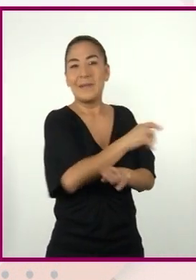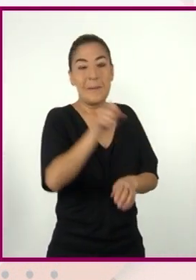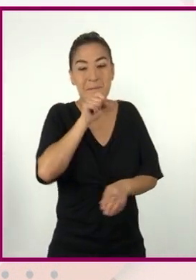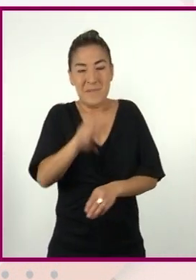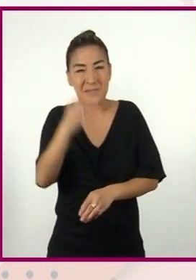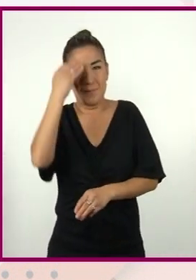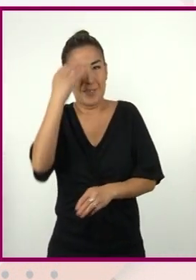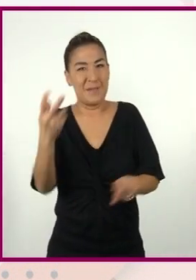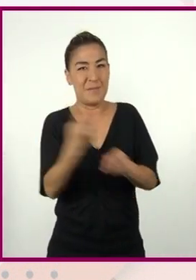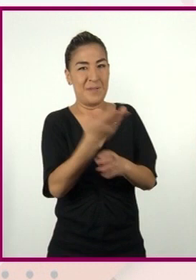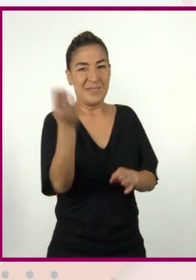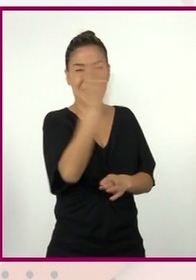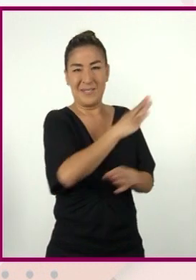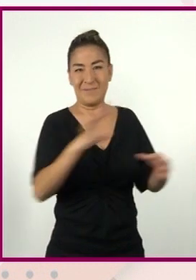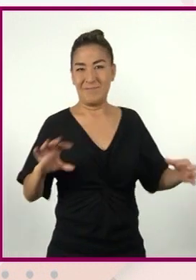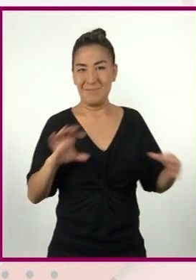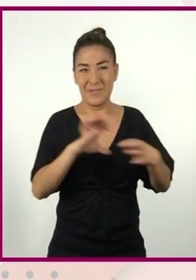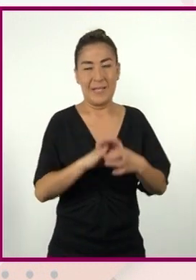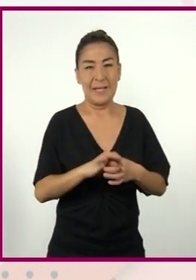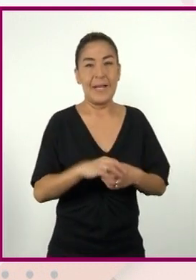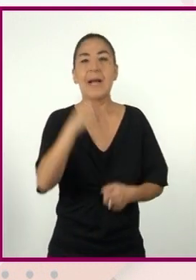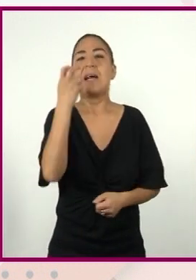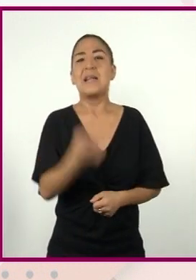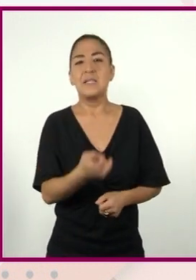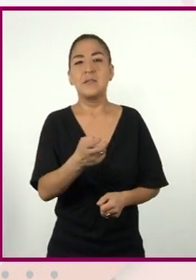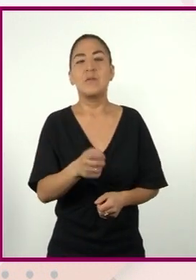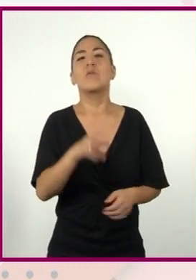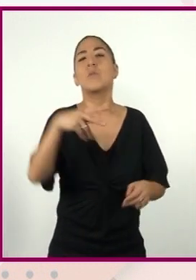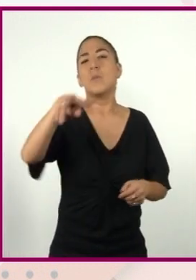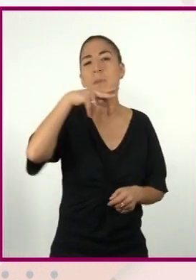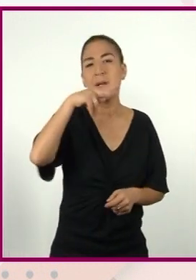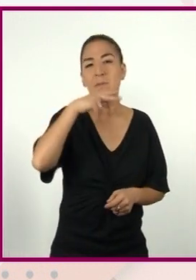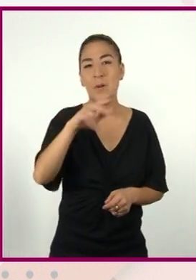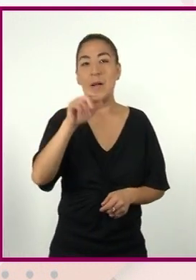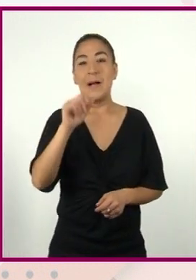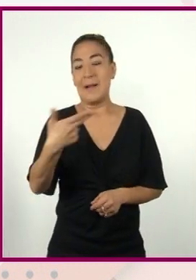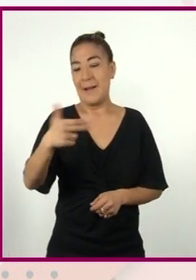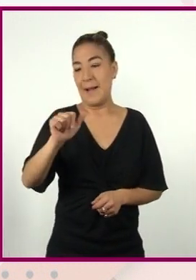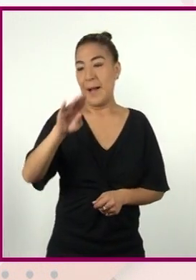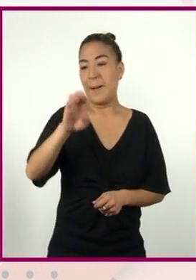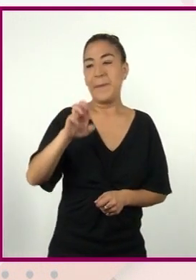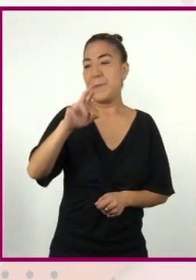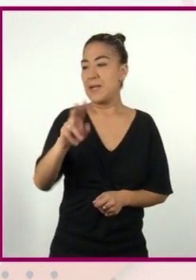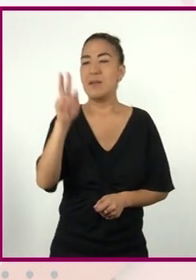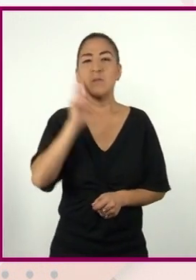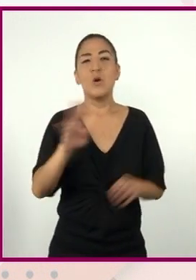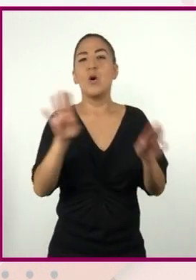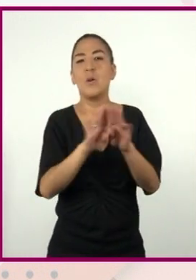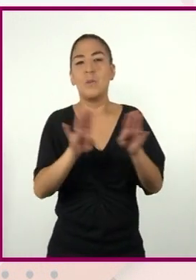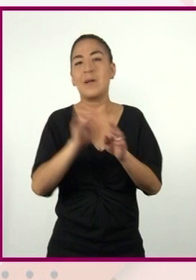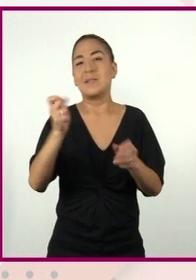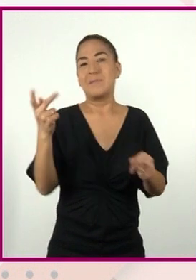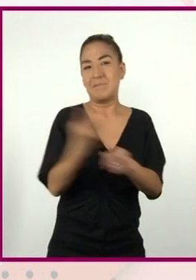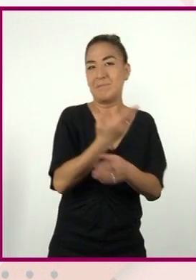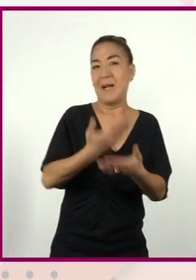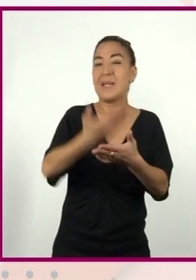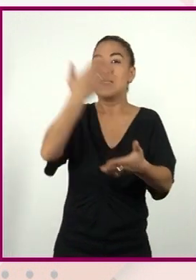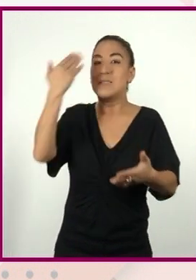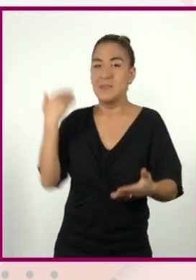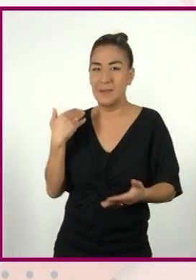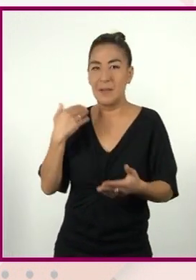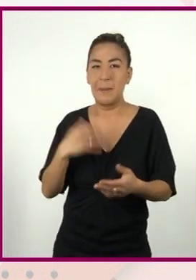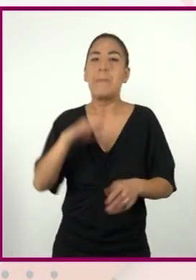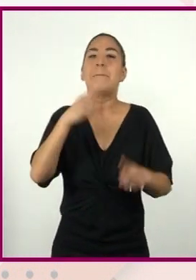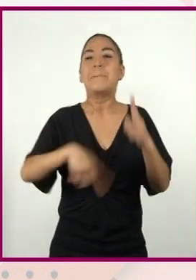en el pasado. En este, el verbo haber se conjuga en pasado, más el